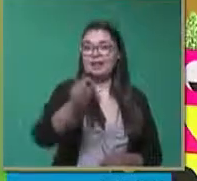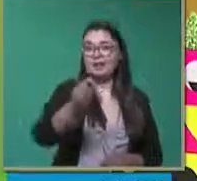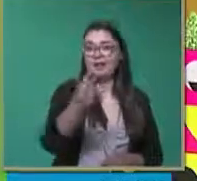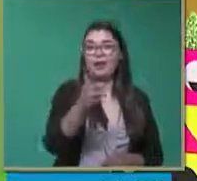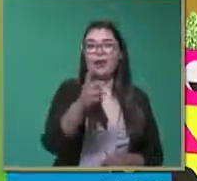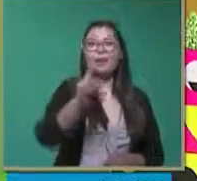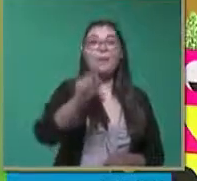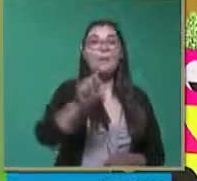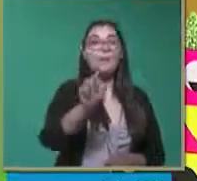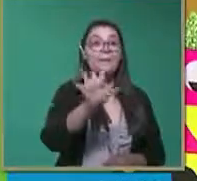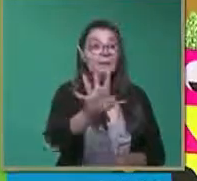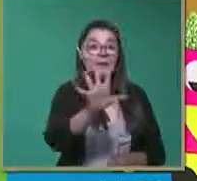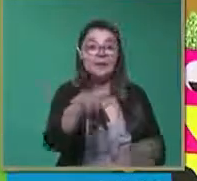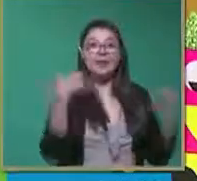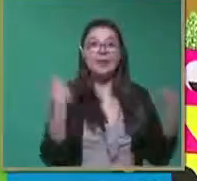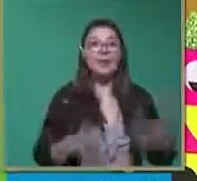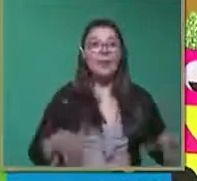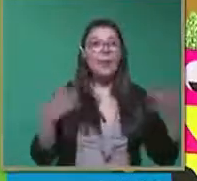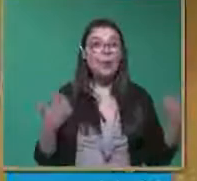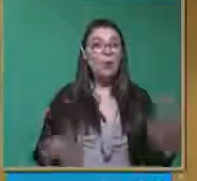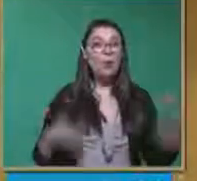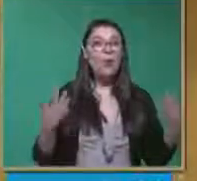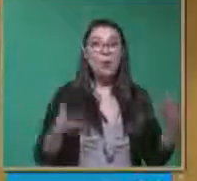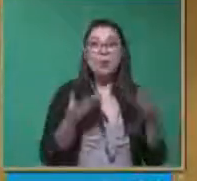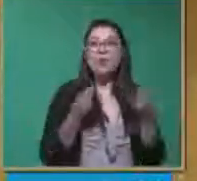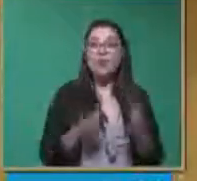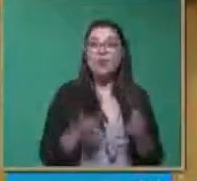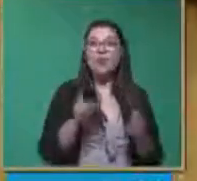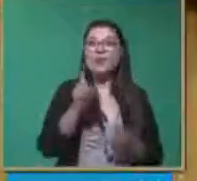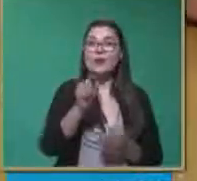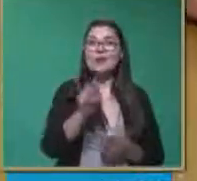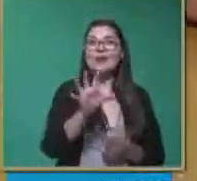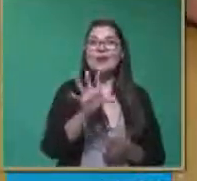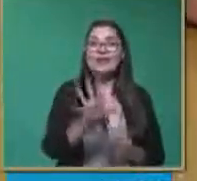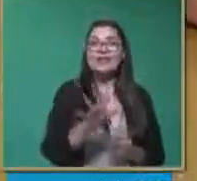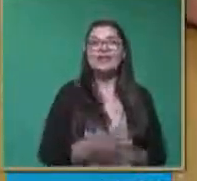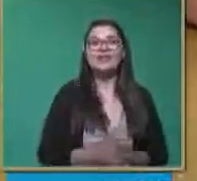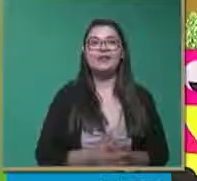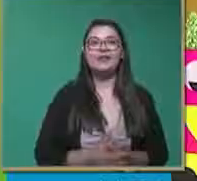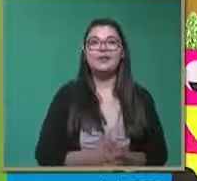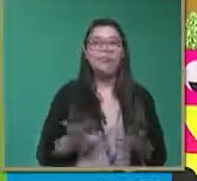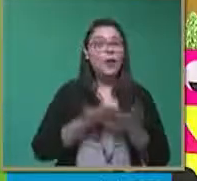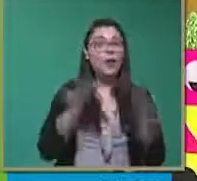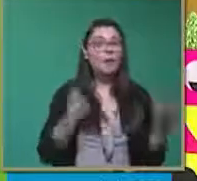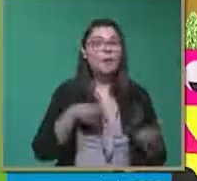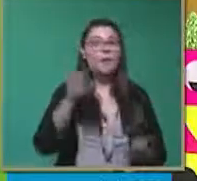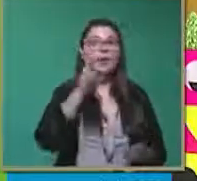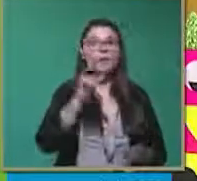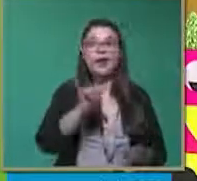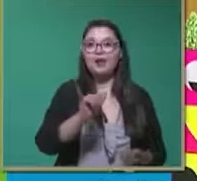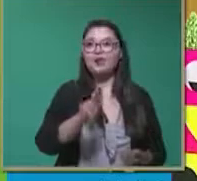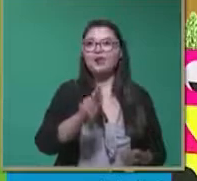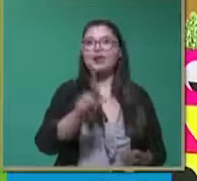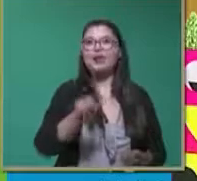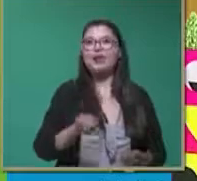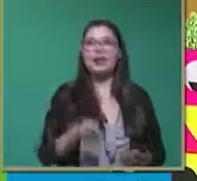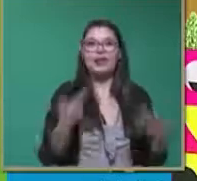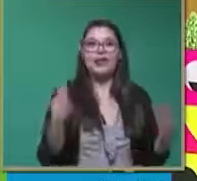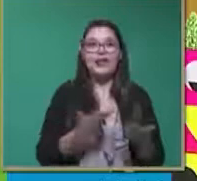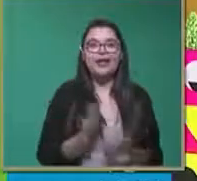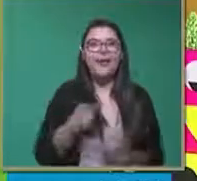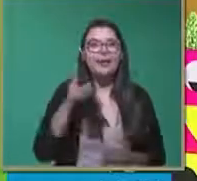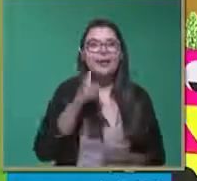24 y 25. ¡Maestra! ¡Bravo! Se me hace que me ganó. A ver, la maestra Yuli va a contar los papelitos. ¿Qué succionó?